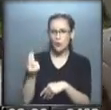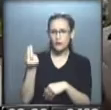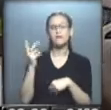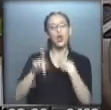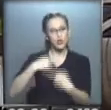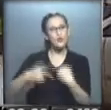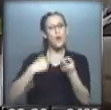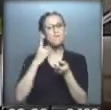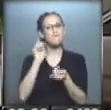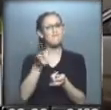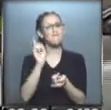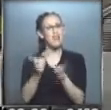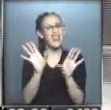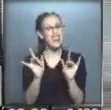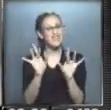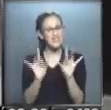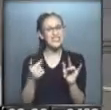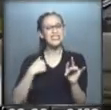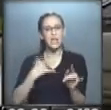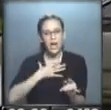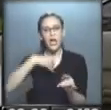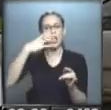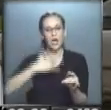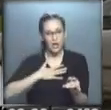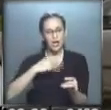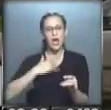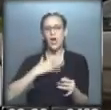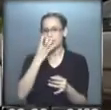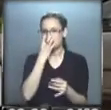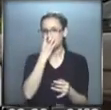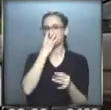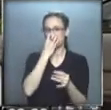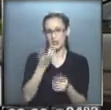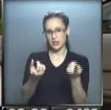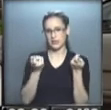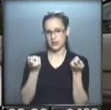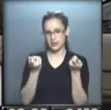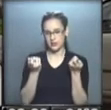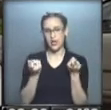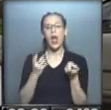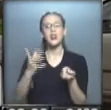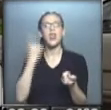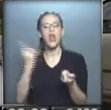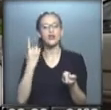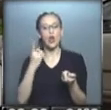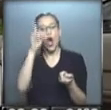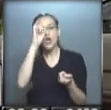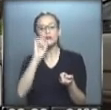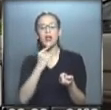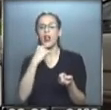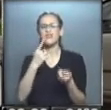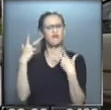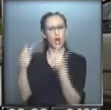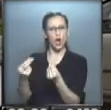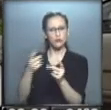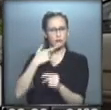crítico, entubado y con asistencia respiratoria mecánica en la sala de neonatología. El director del Centro de Salud, Carlos Ramos, negó